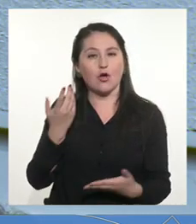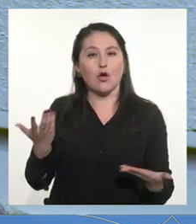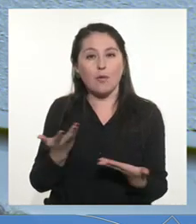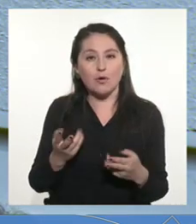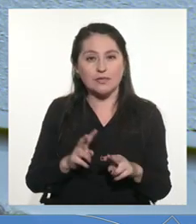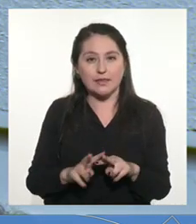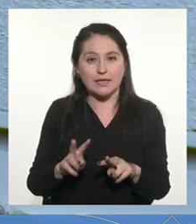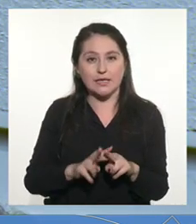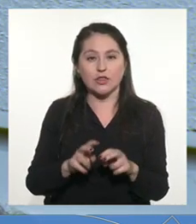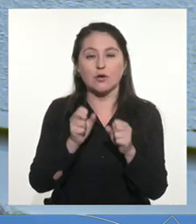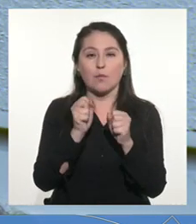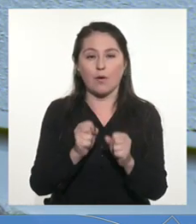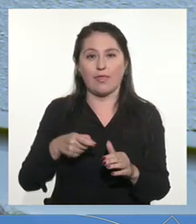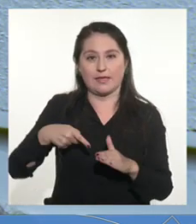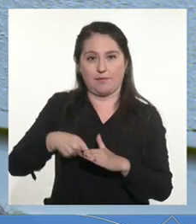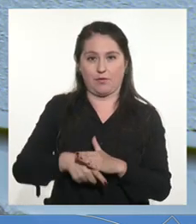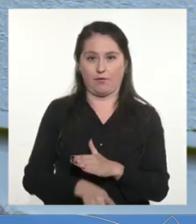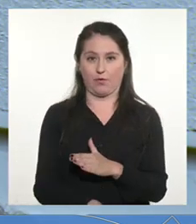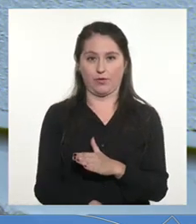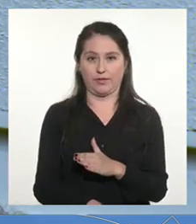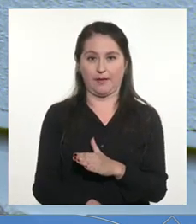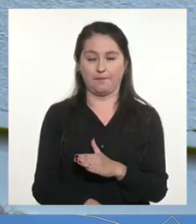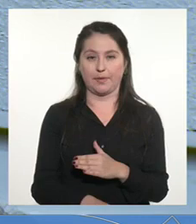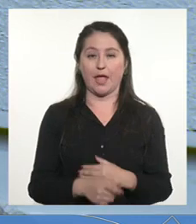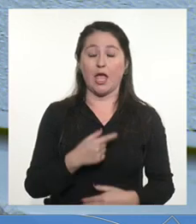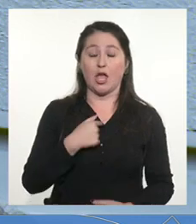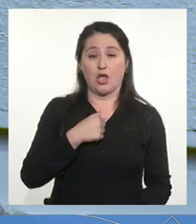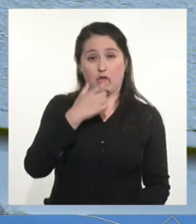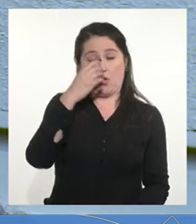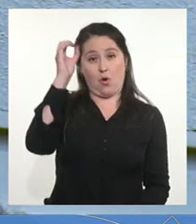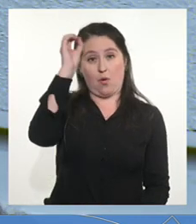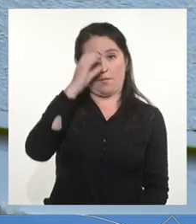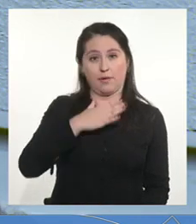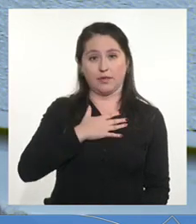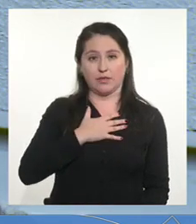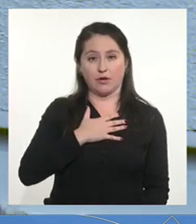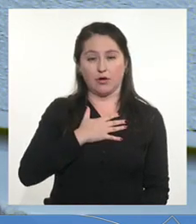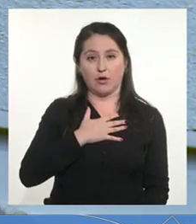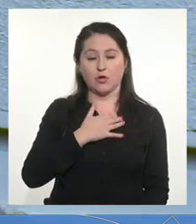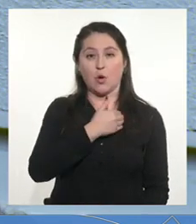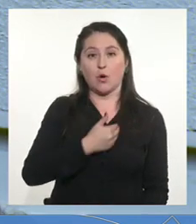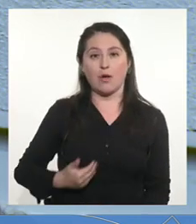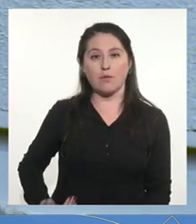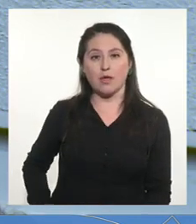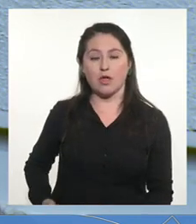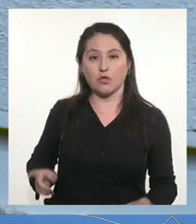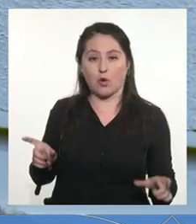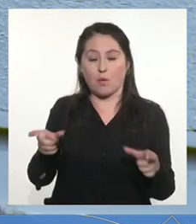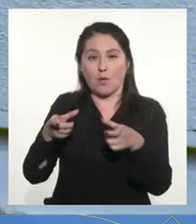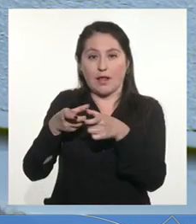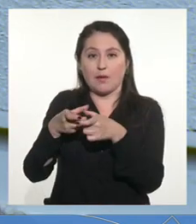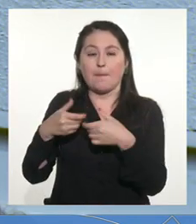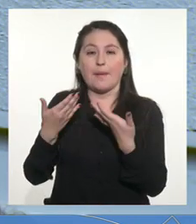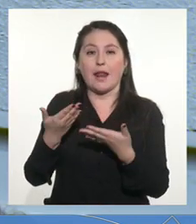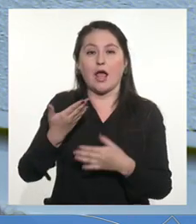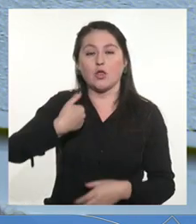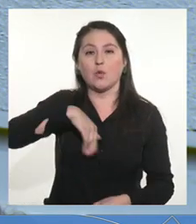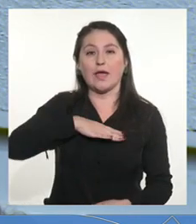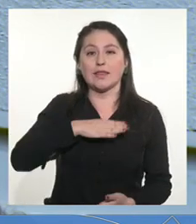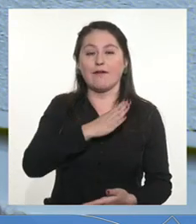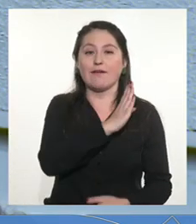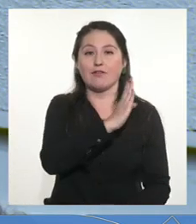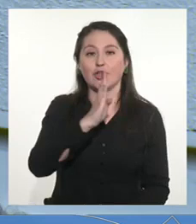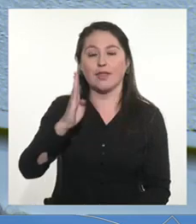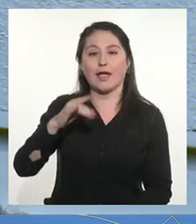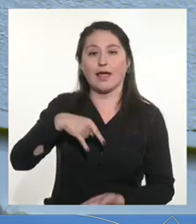mucho más profunda en lo personal estimó que un gobierno corporativo para nuestra biblioteca del